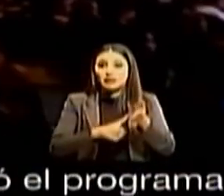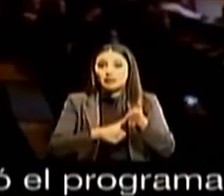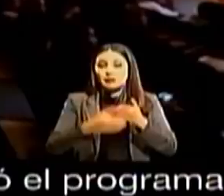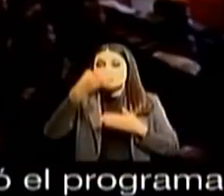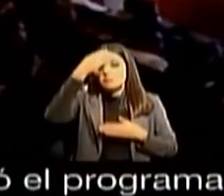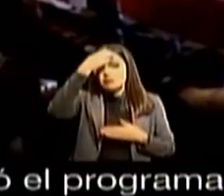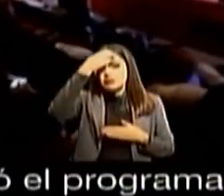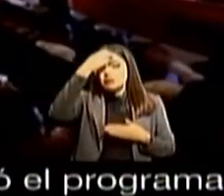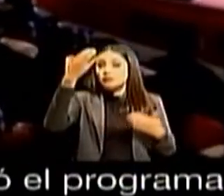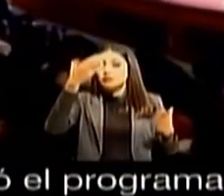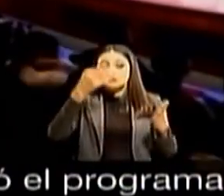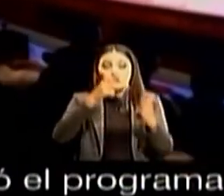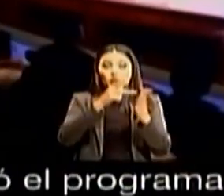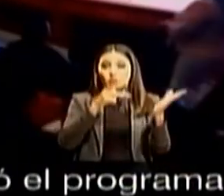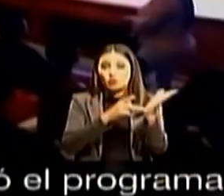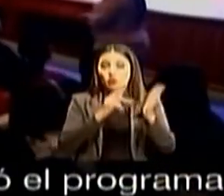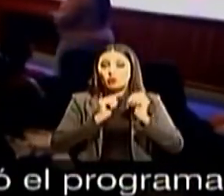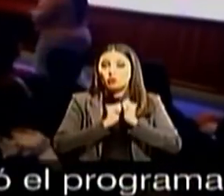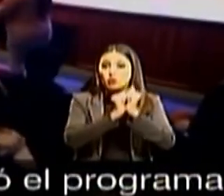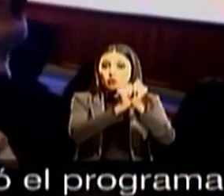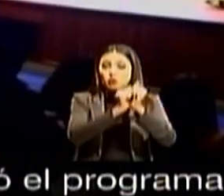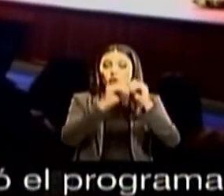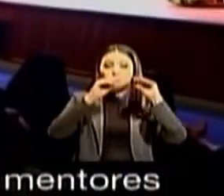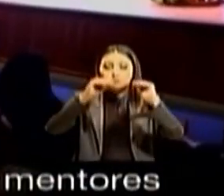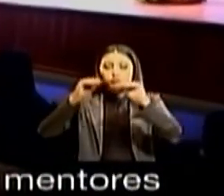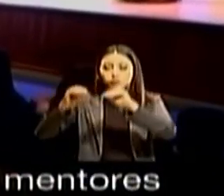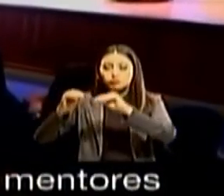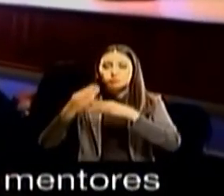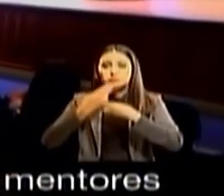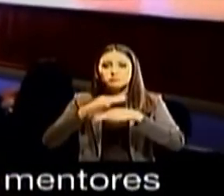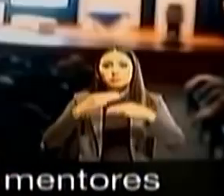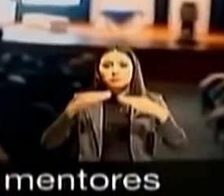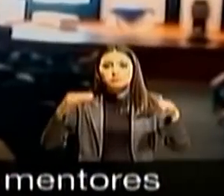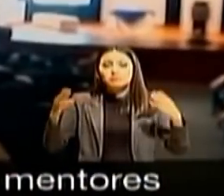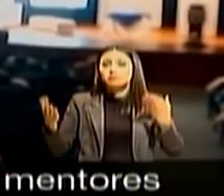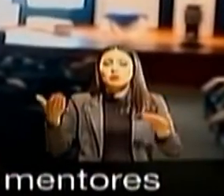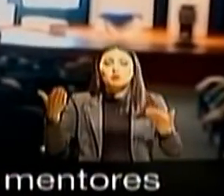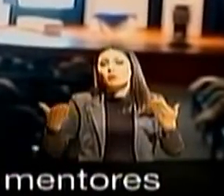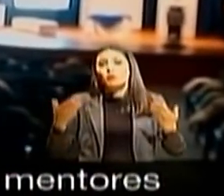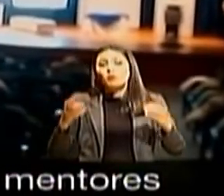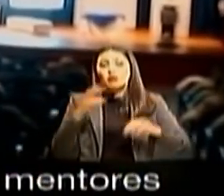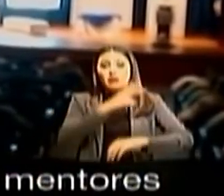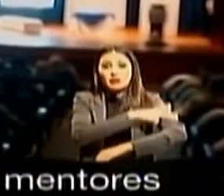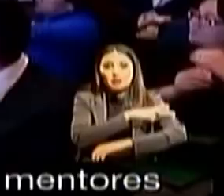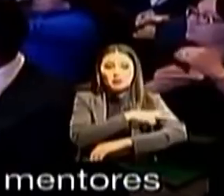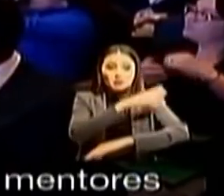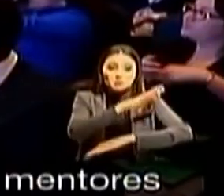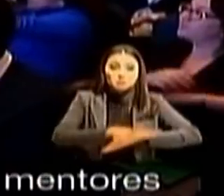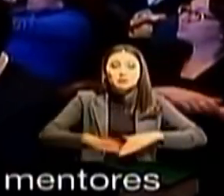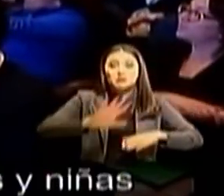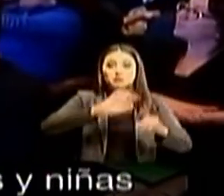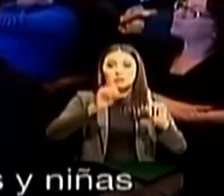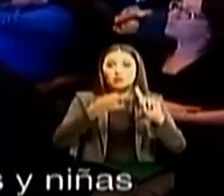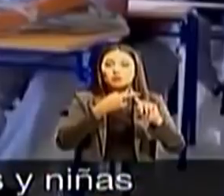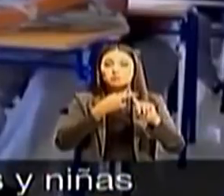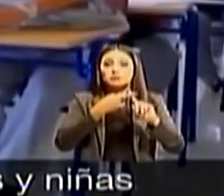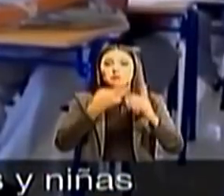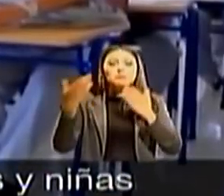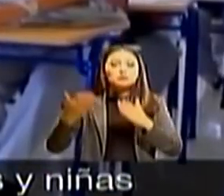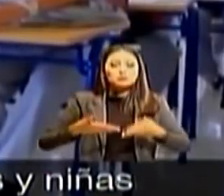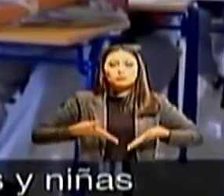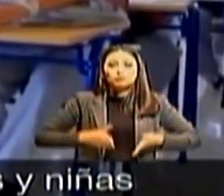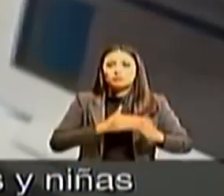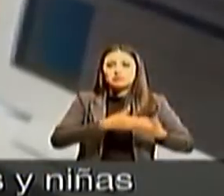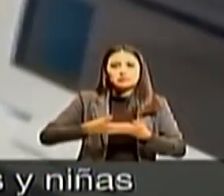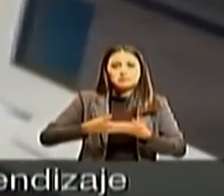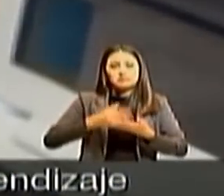de Educación presentó el programa de acompañamiento pedagógico en territorio, que contempla la formación de mentores para maestros de los primeros años, a fin de